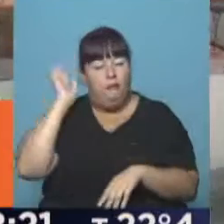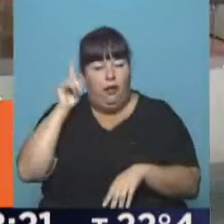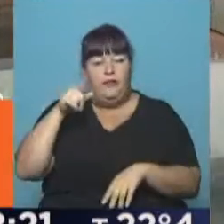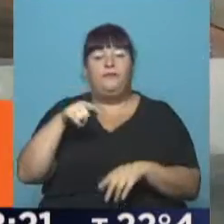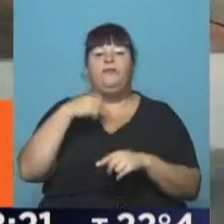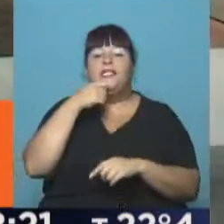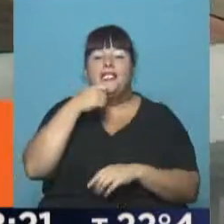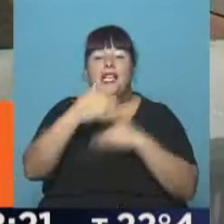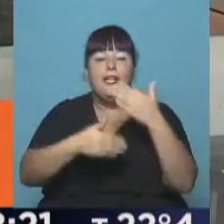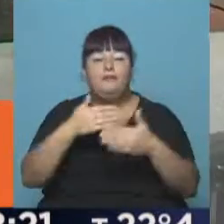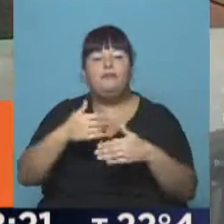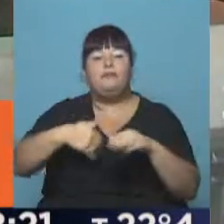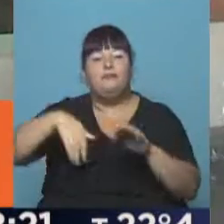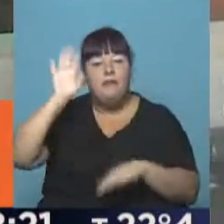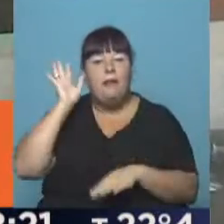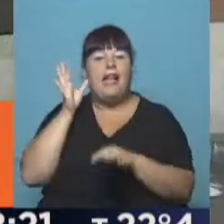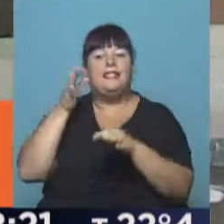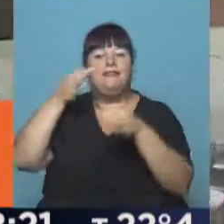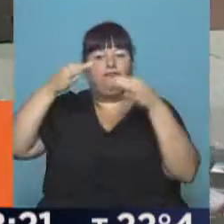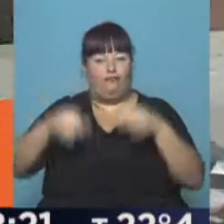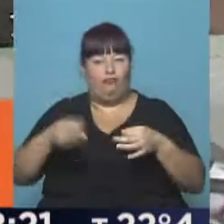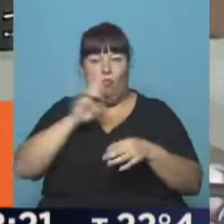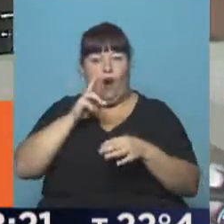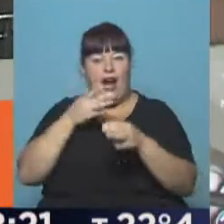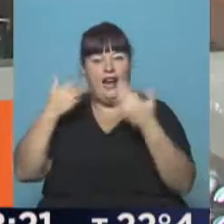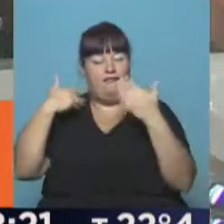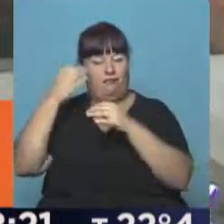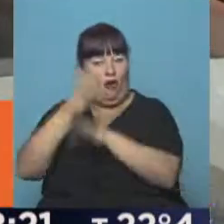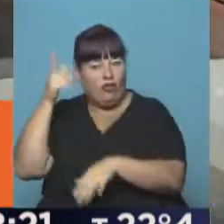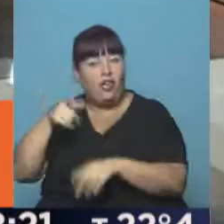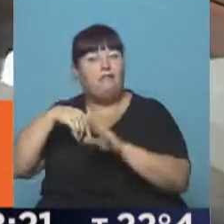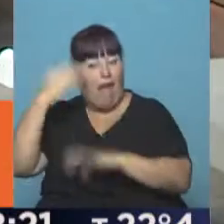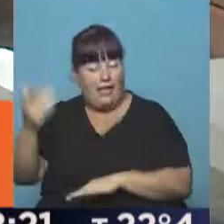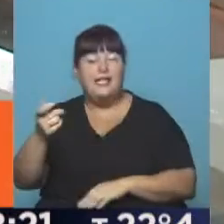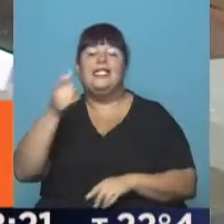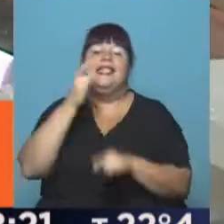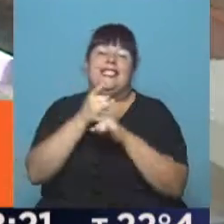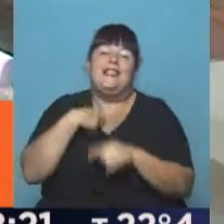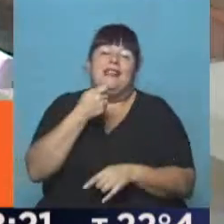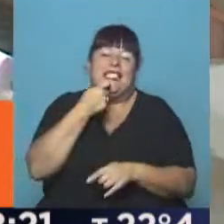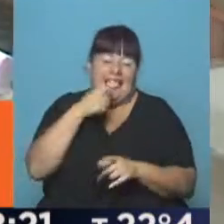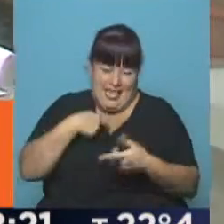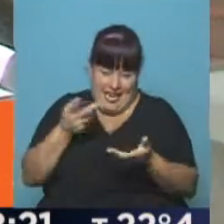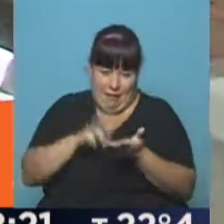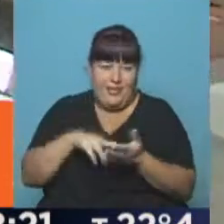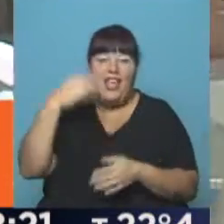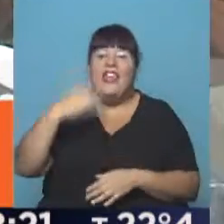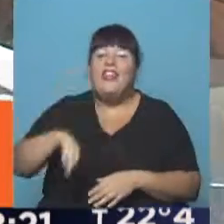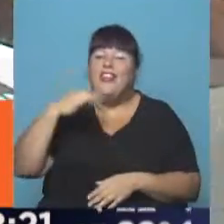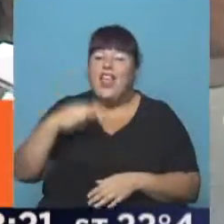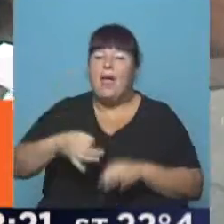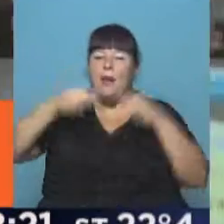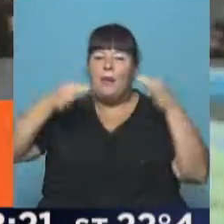a medida que hay más educación formal femenina. Siempre hago un chiste que ahora voy a repetir: hay que ser muy